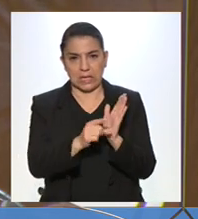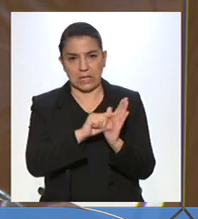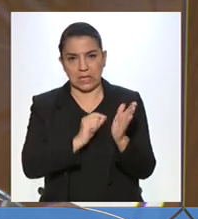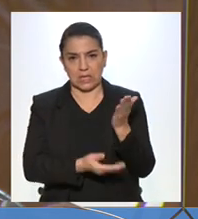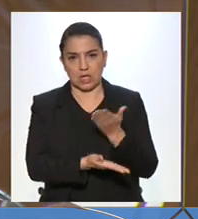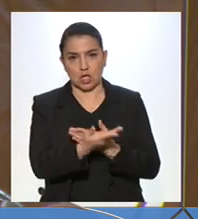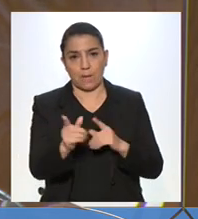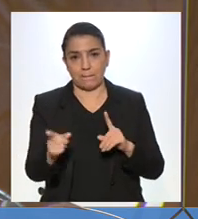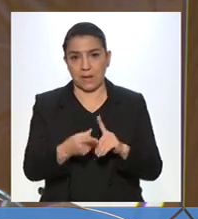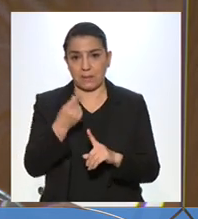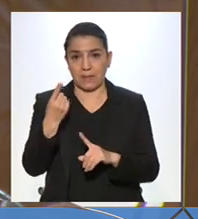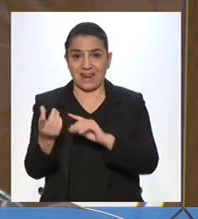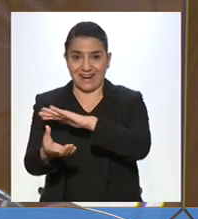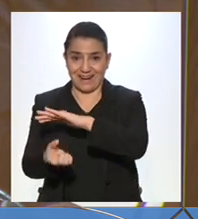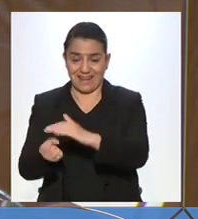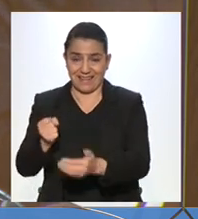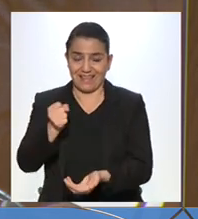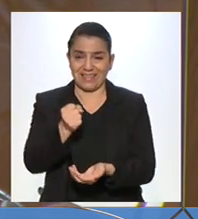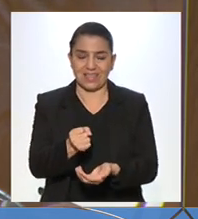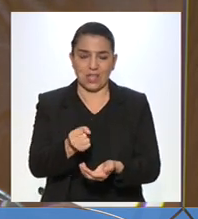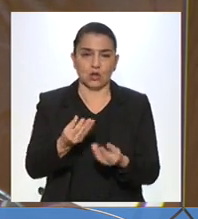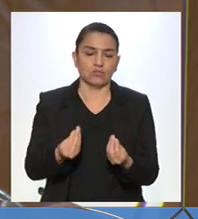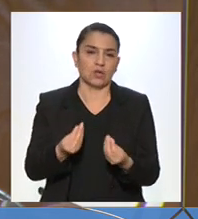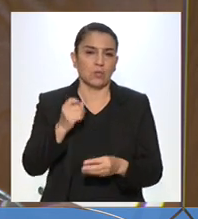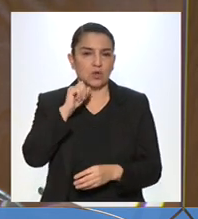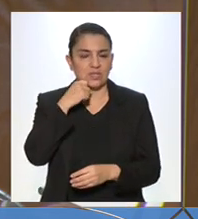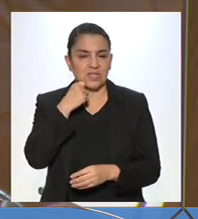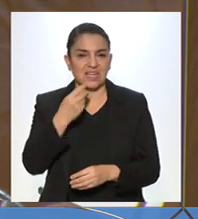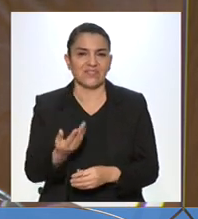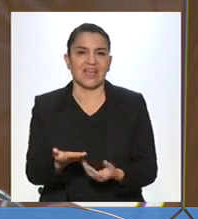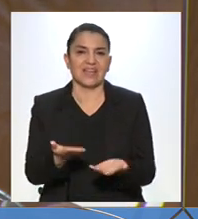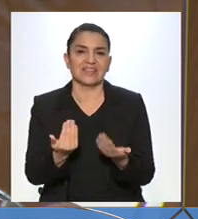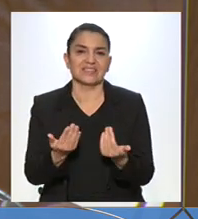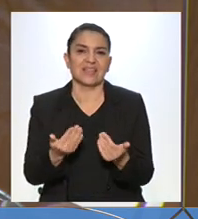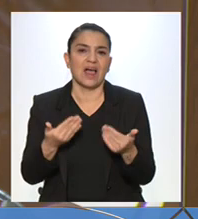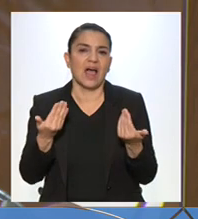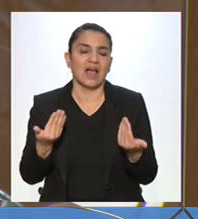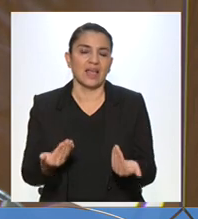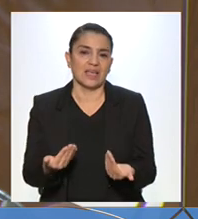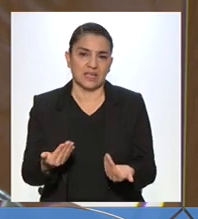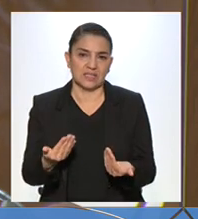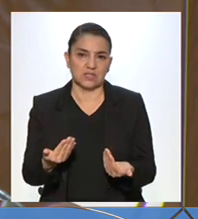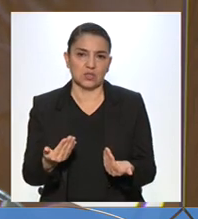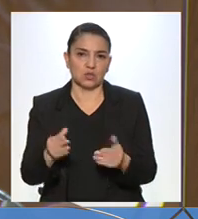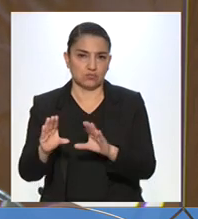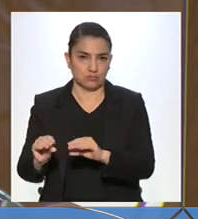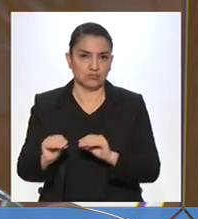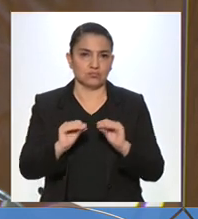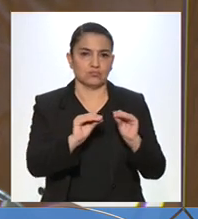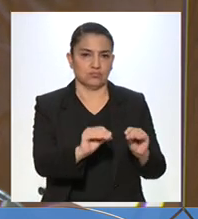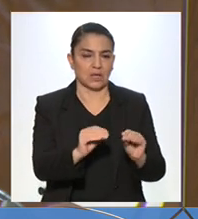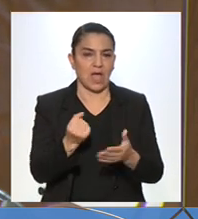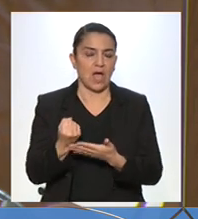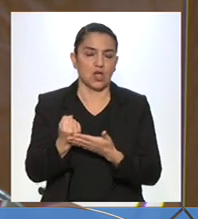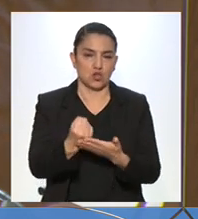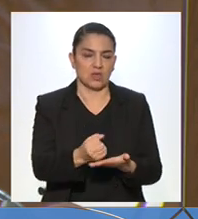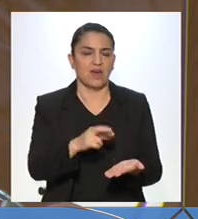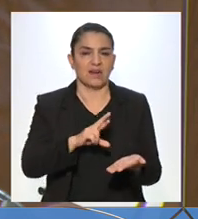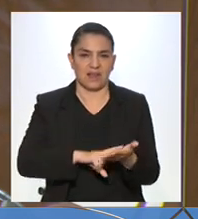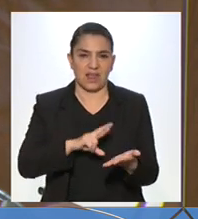retiro respecto de lo que significaba la necesidad de que esto llegara a quienes realmente tuvieran la